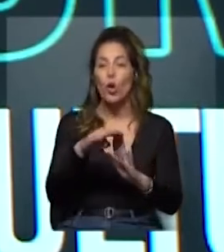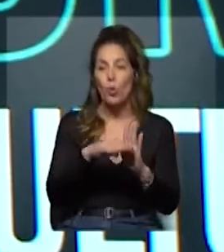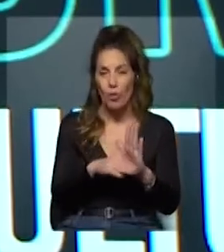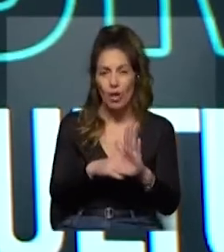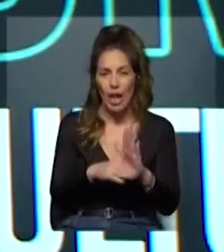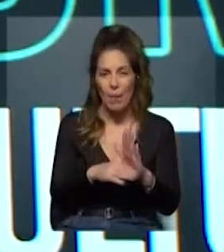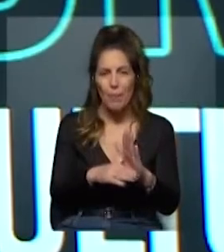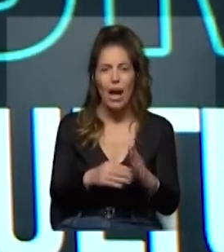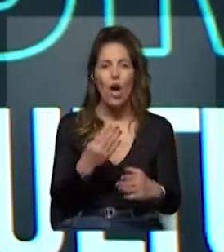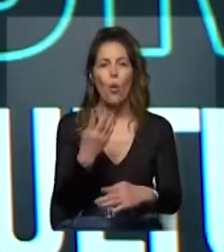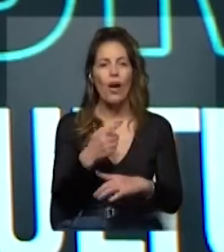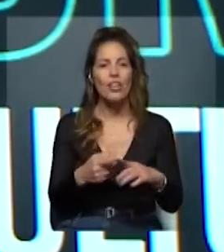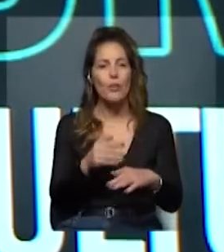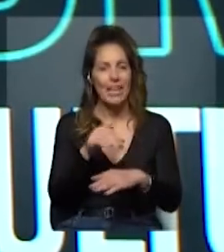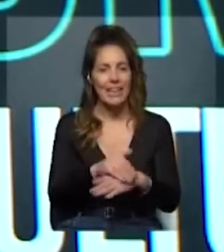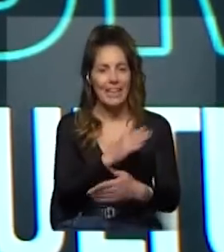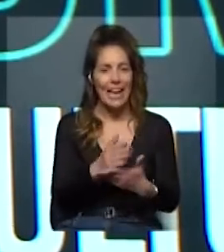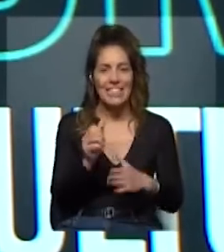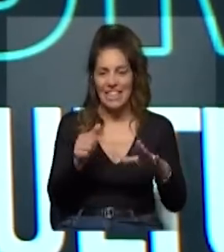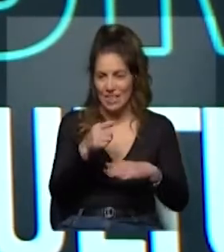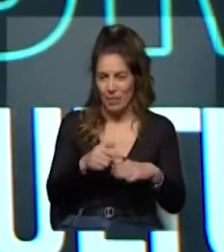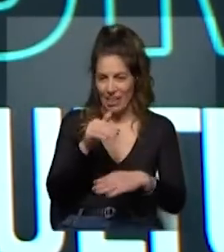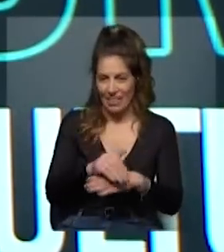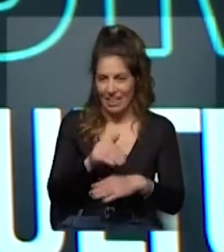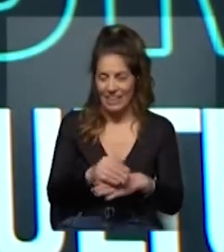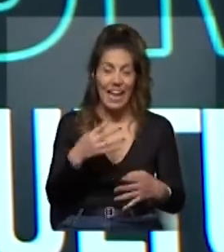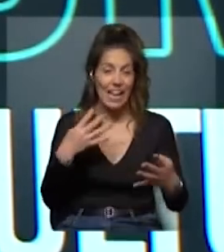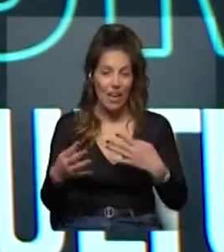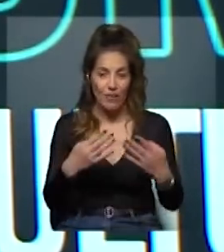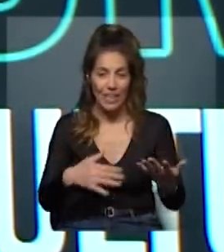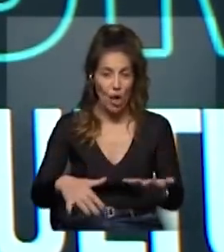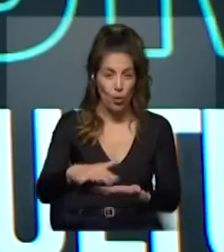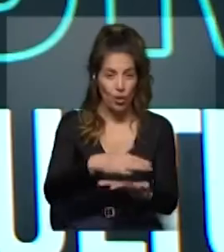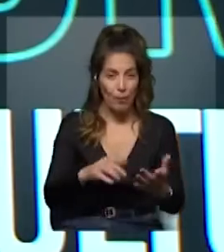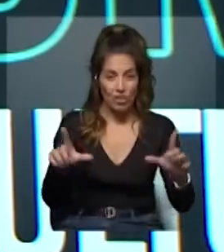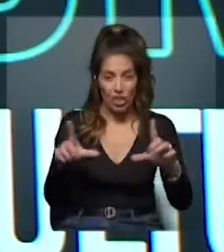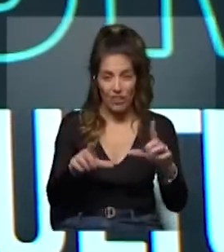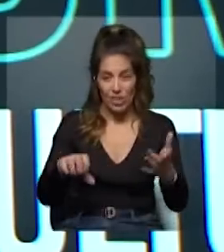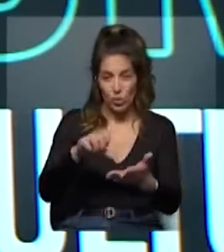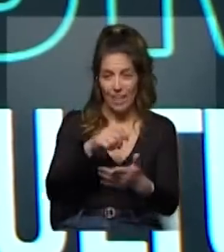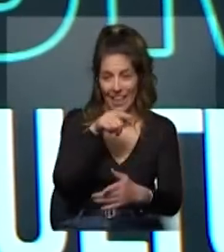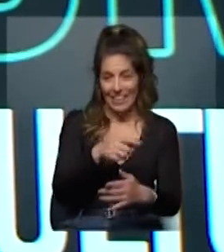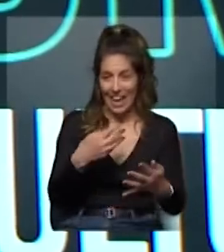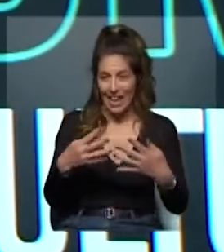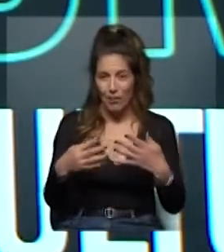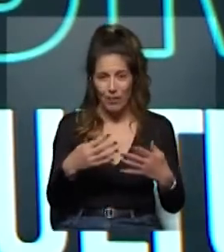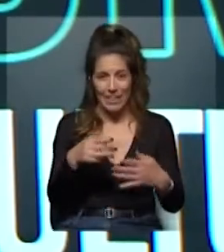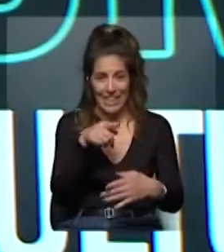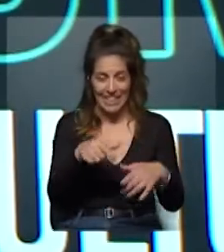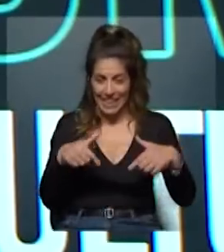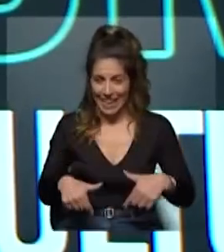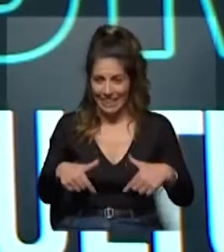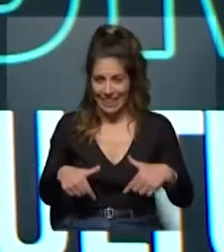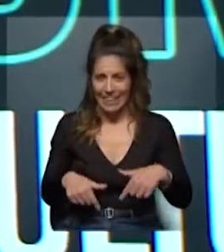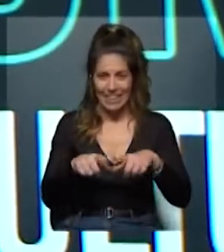4:30 a 6:30 de la tarde desde la feria desde nuestro espacio el espacio de TV ciudad allí en la feria este Perdón allí en la intendencia en la